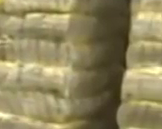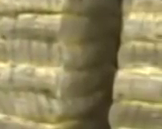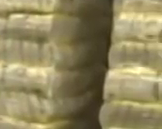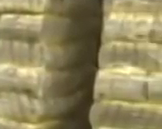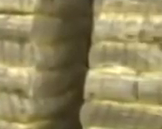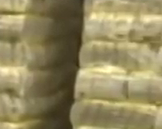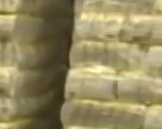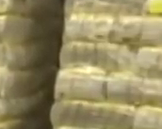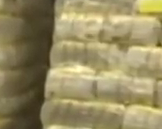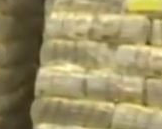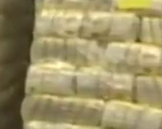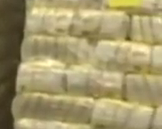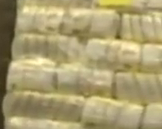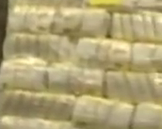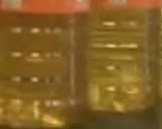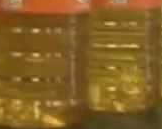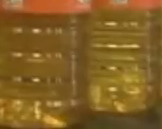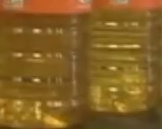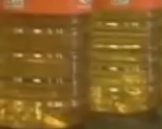CLAP ampliado.